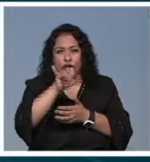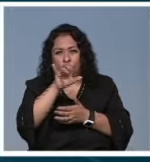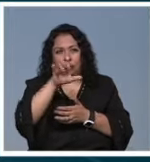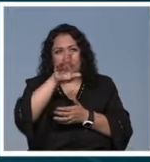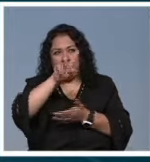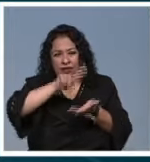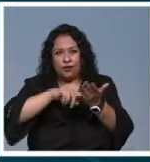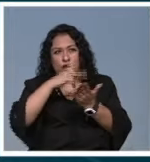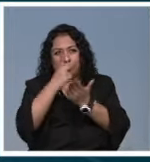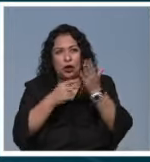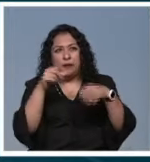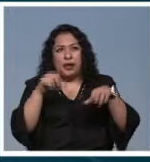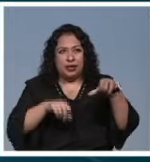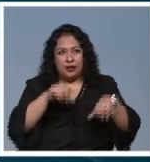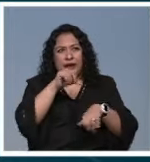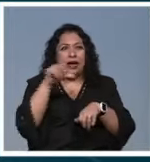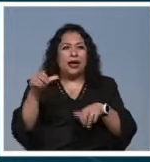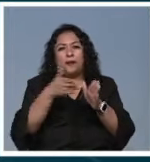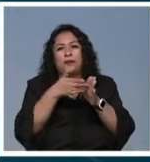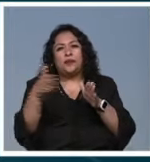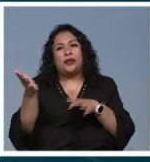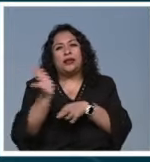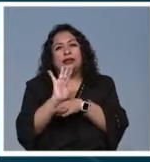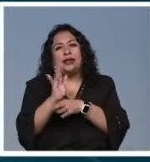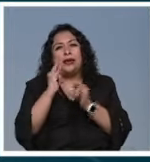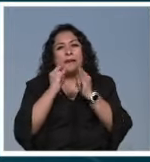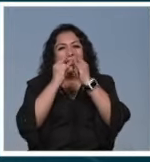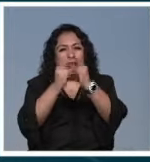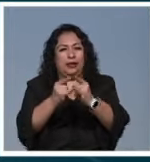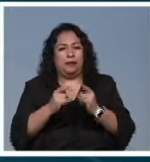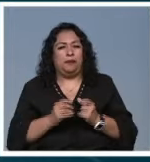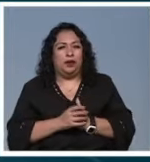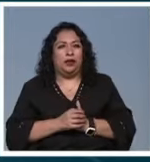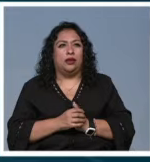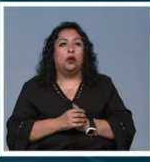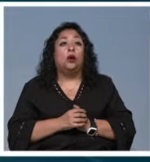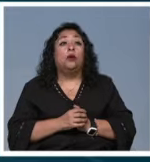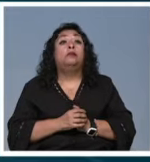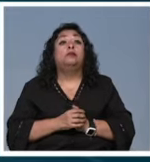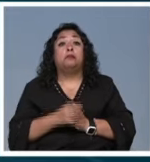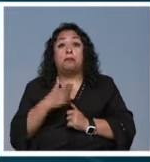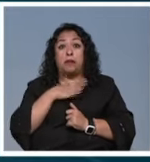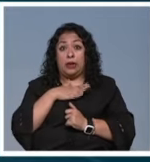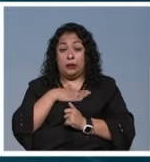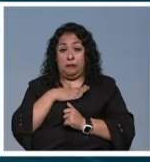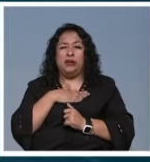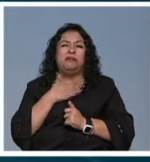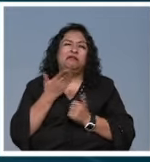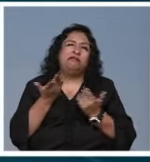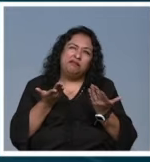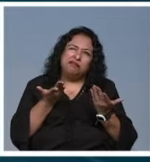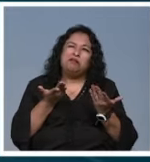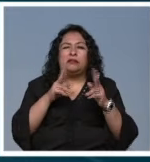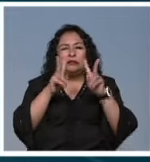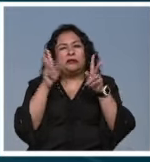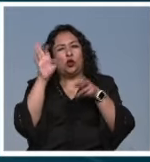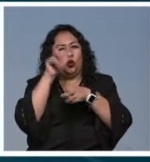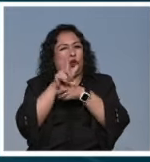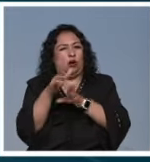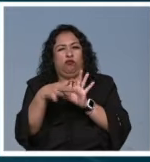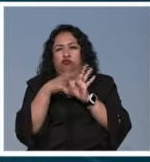parte de la programación de actividades del ciclo Cinema Tepito. Para mí es como una cuestión cultural muy